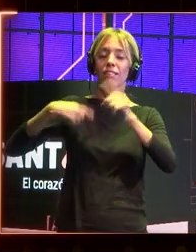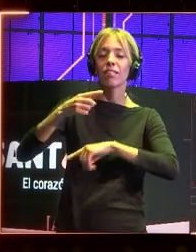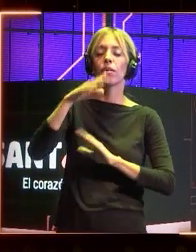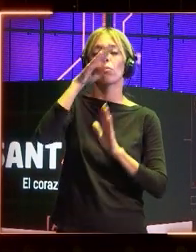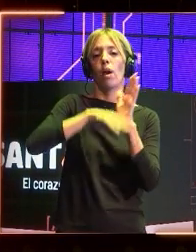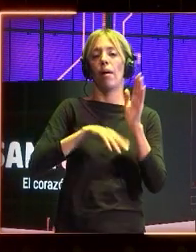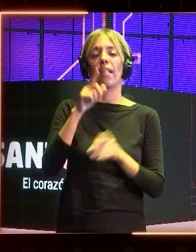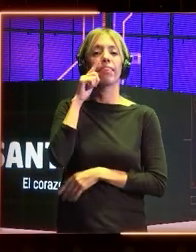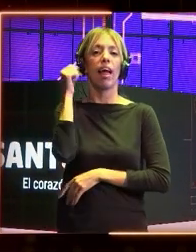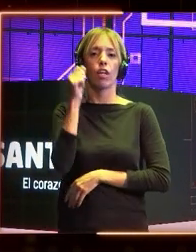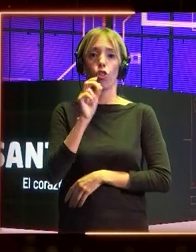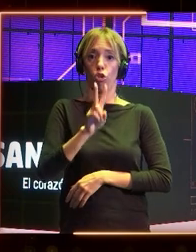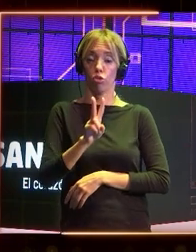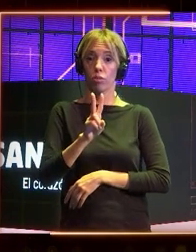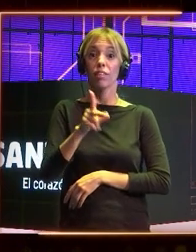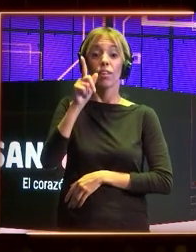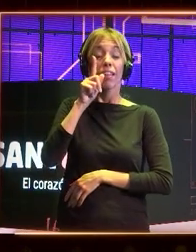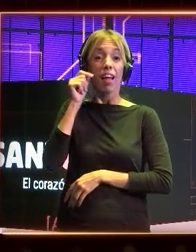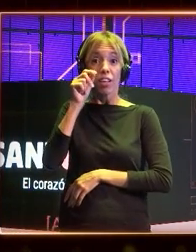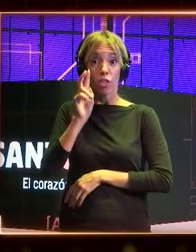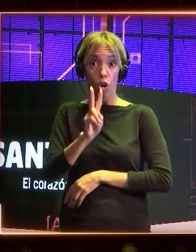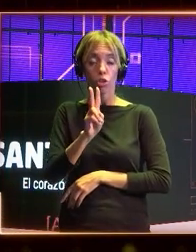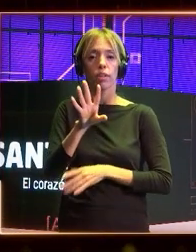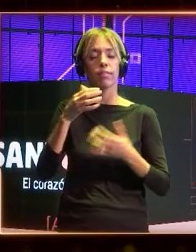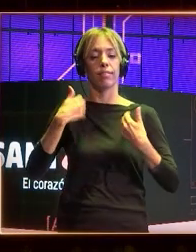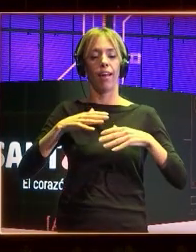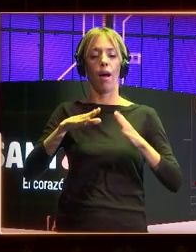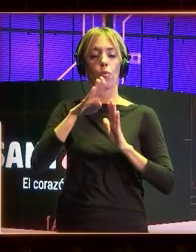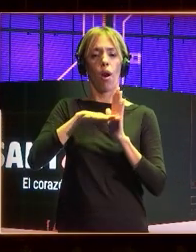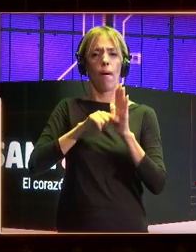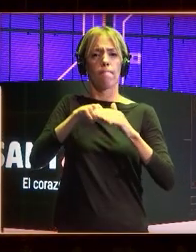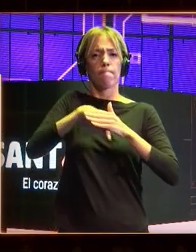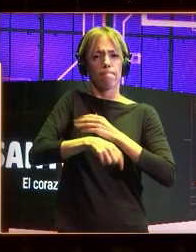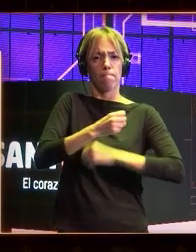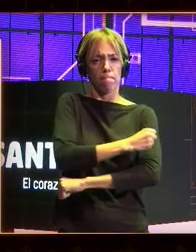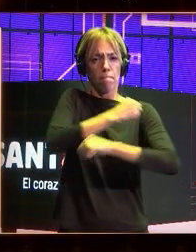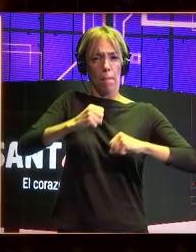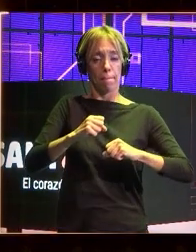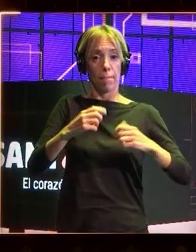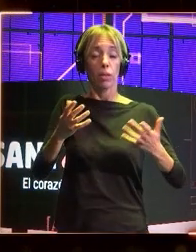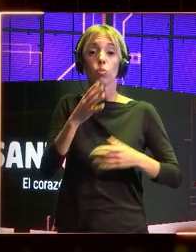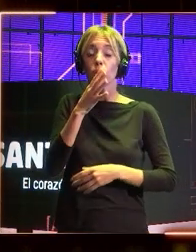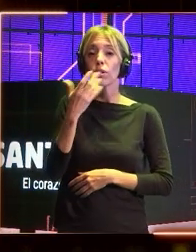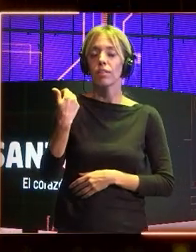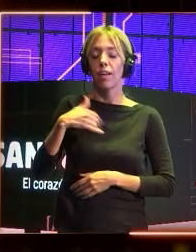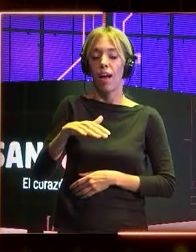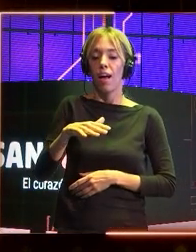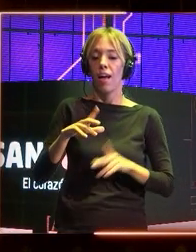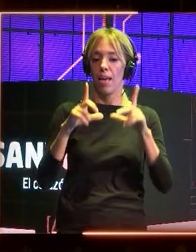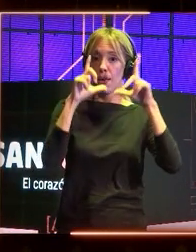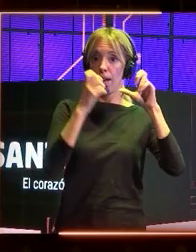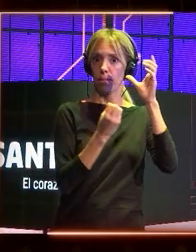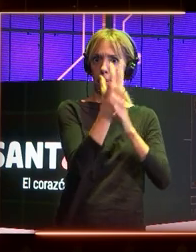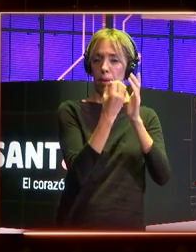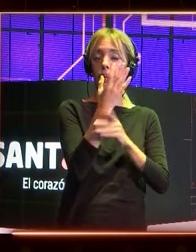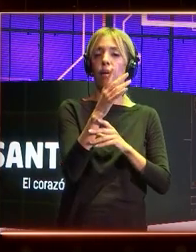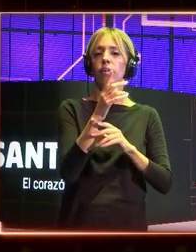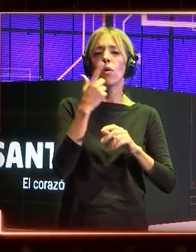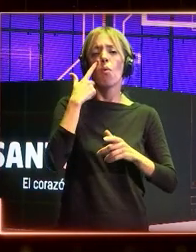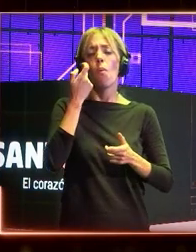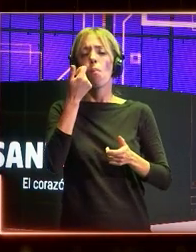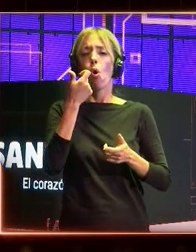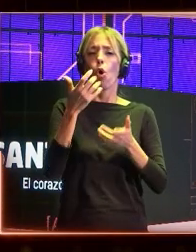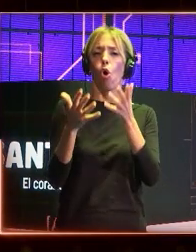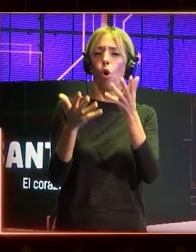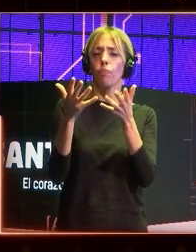d 2 y d 2 empezó a ser algo más Porque en este caso ya podíamos generar imágenes que empezaban a competir un